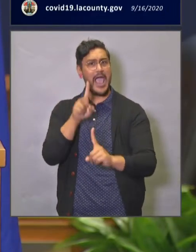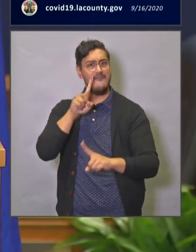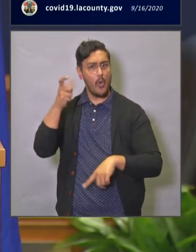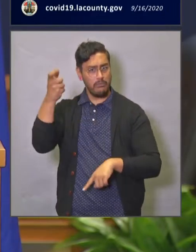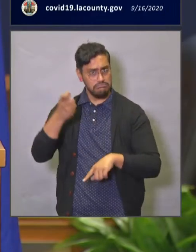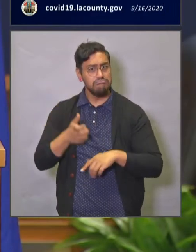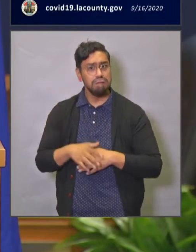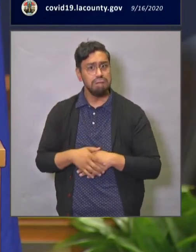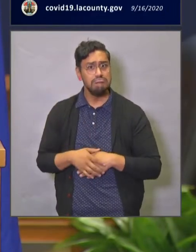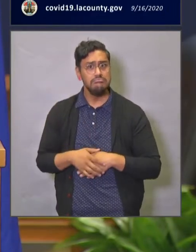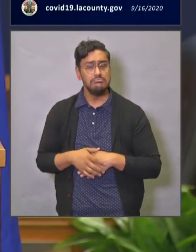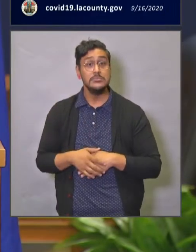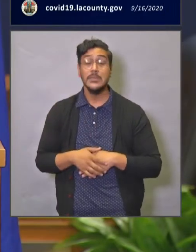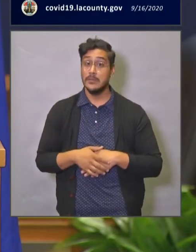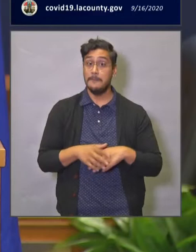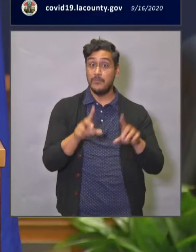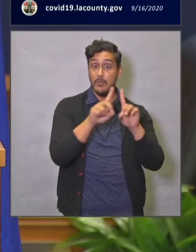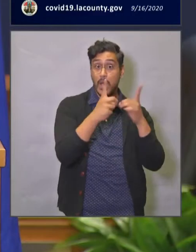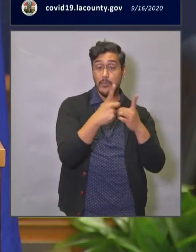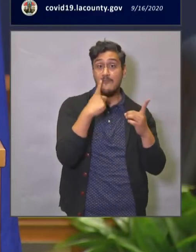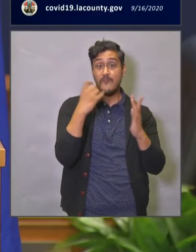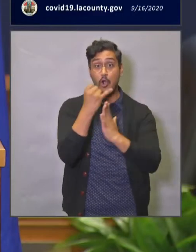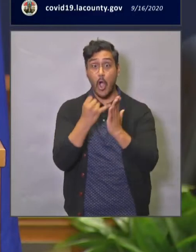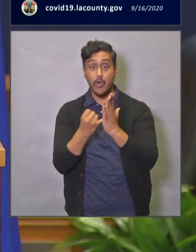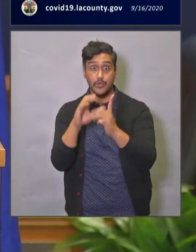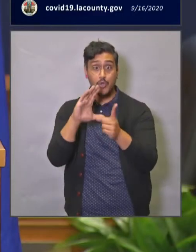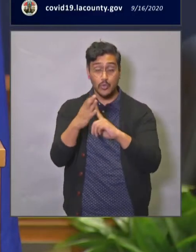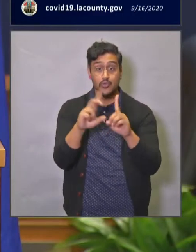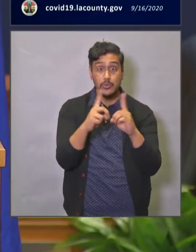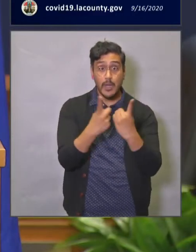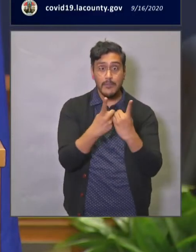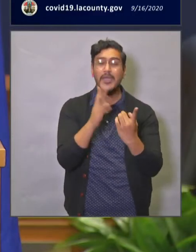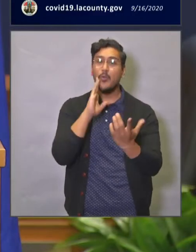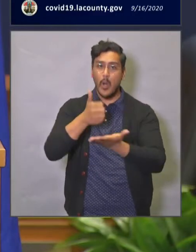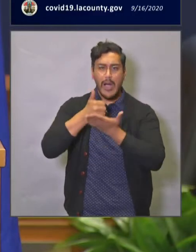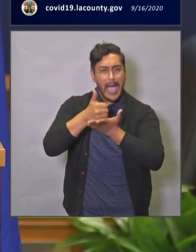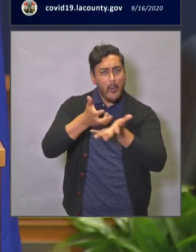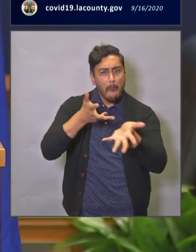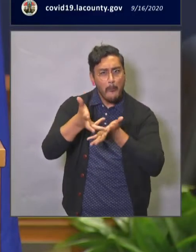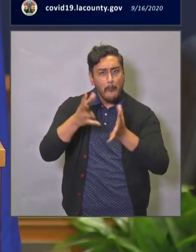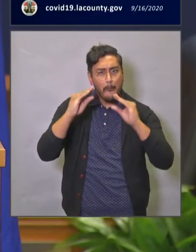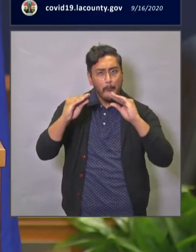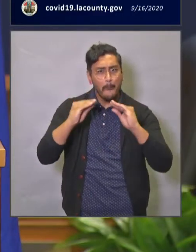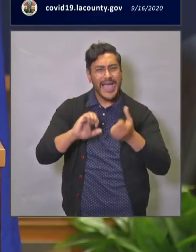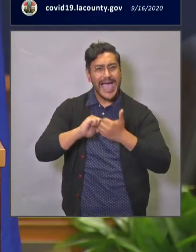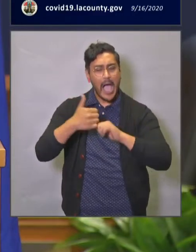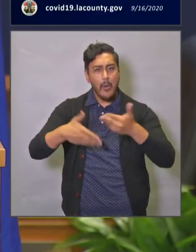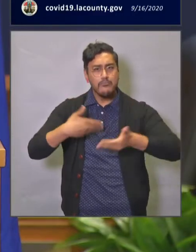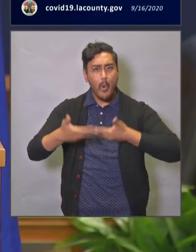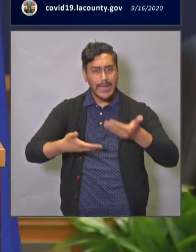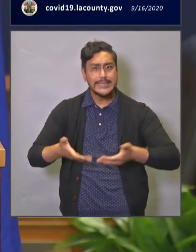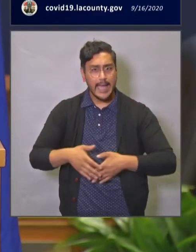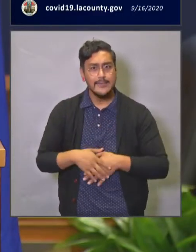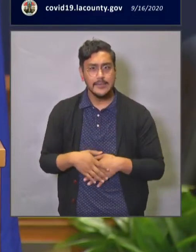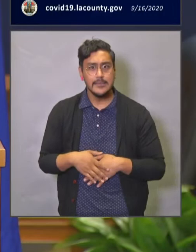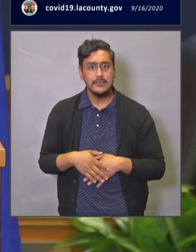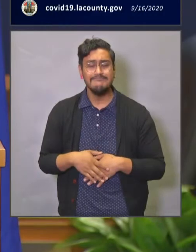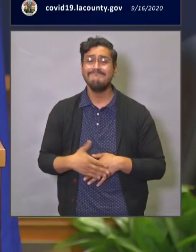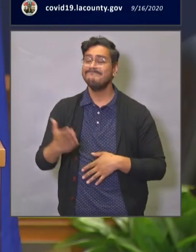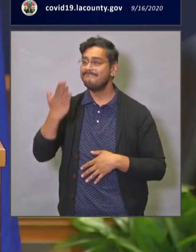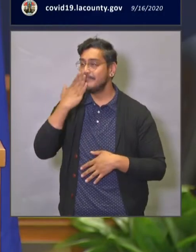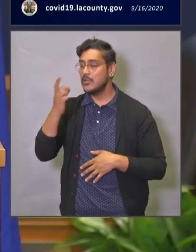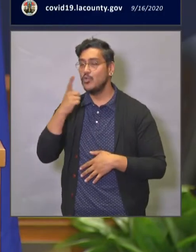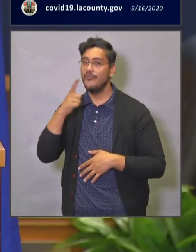El Departamento de Arte y Cultura les van a ayudar y informar sobre el proceso. Quiero agradecerles al Departamento